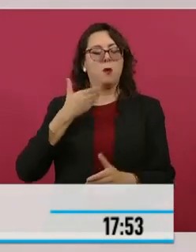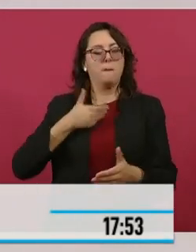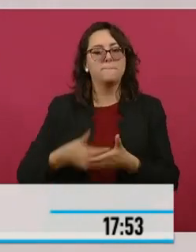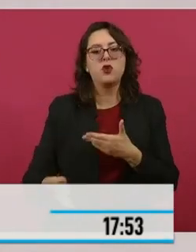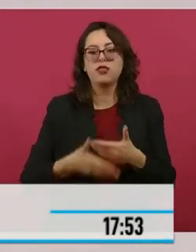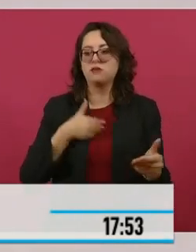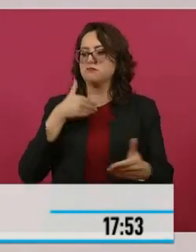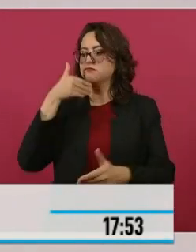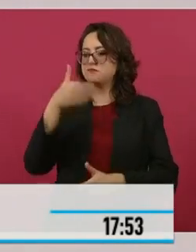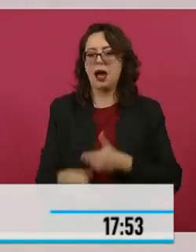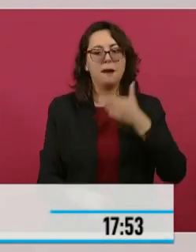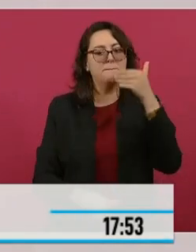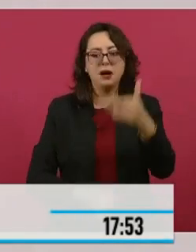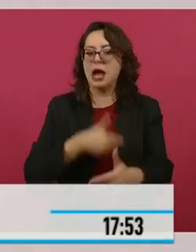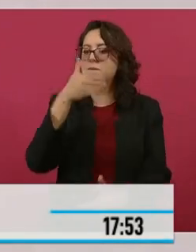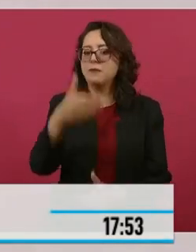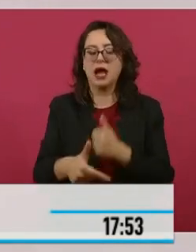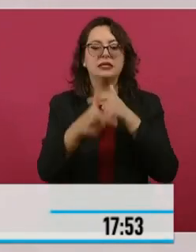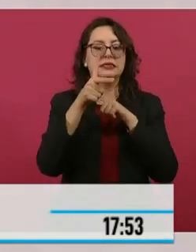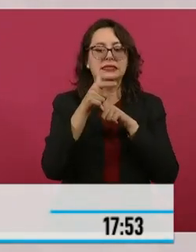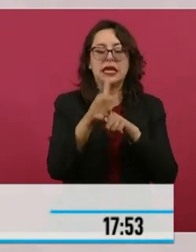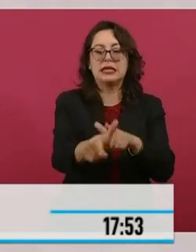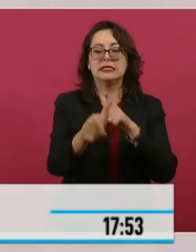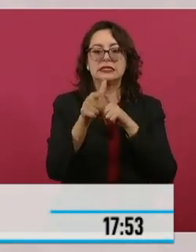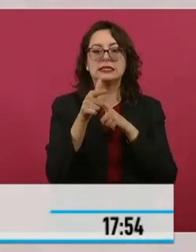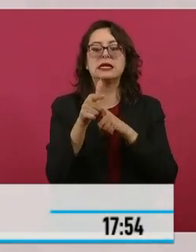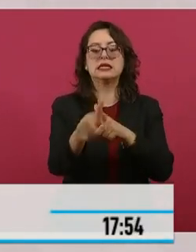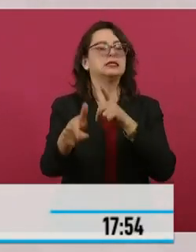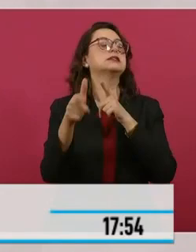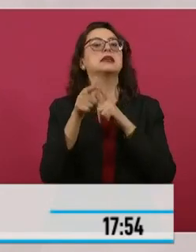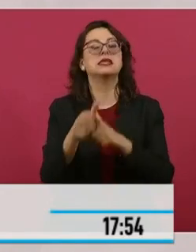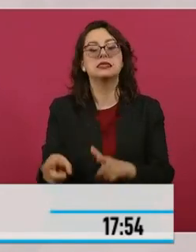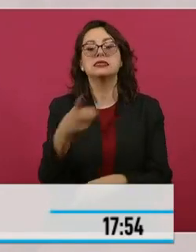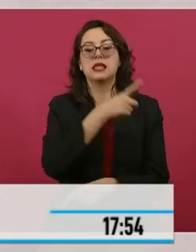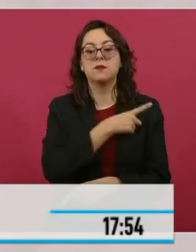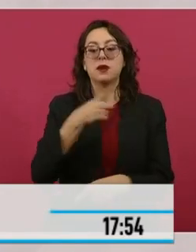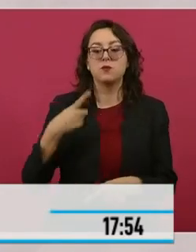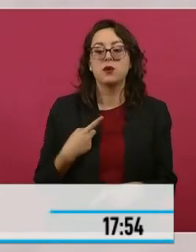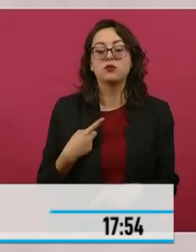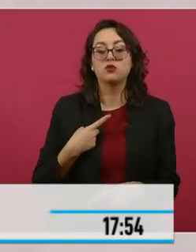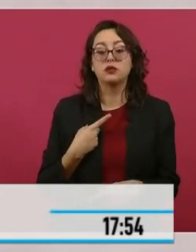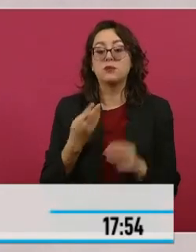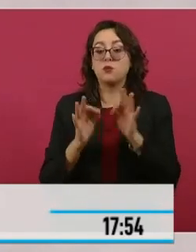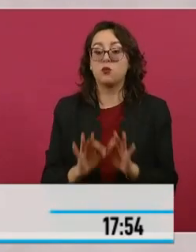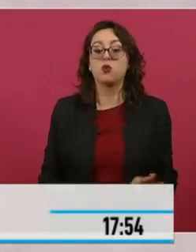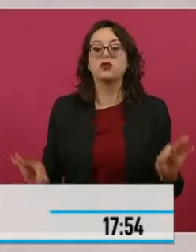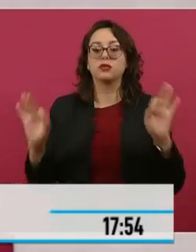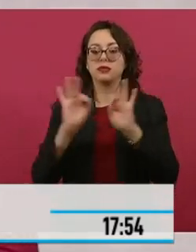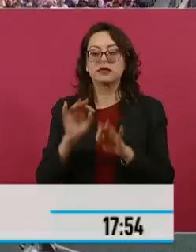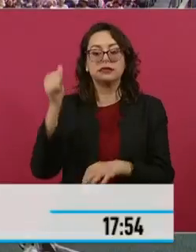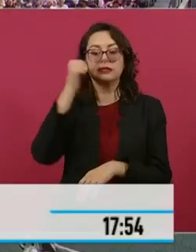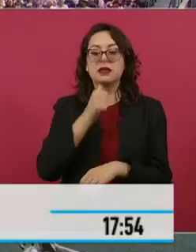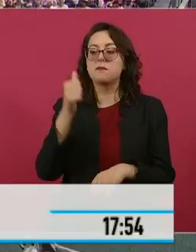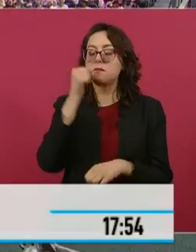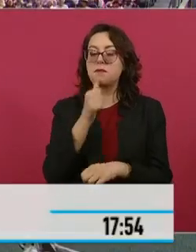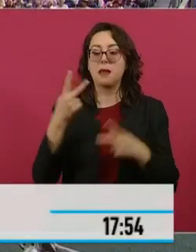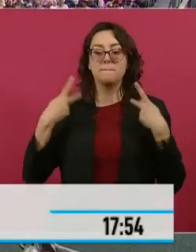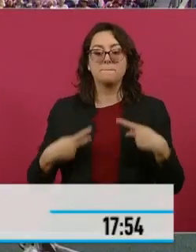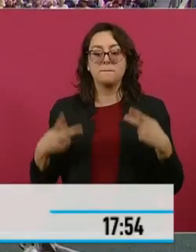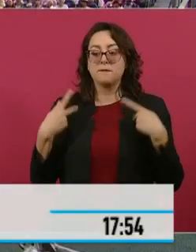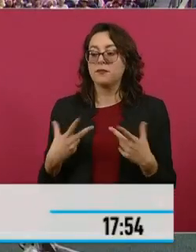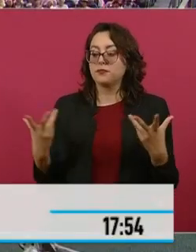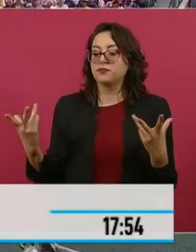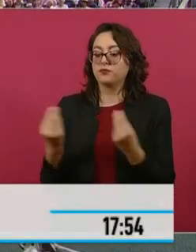la única forma de hacerlo es, como ha dicho nuestro líder, estar cerca del pueblo. Ya